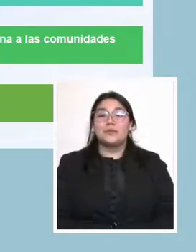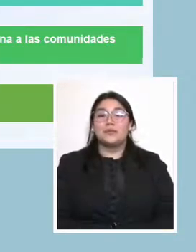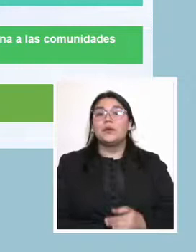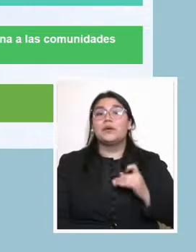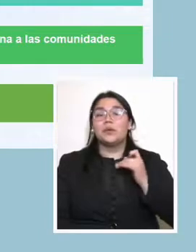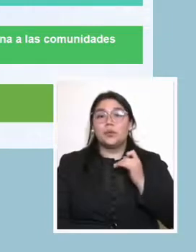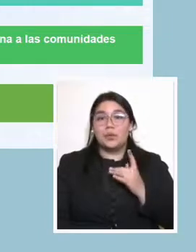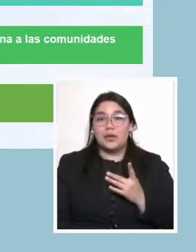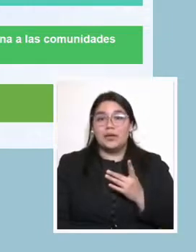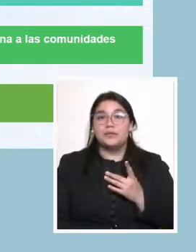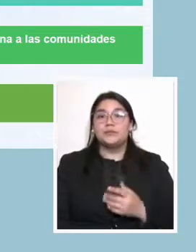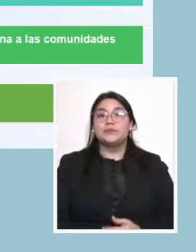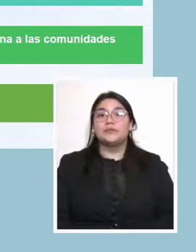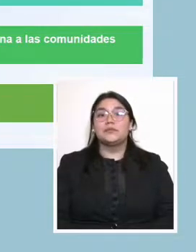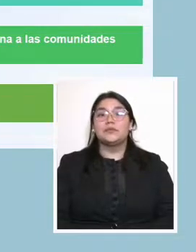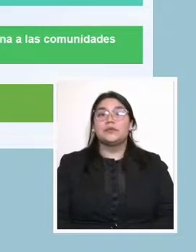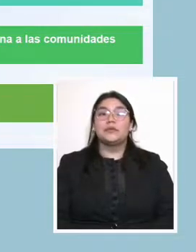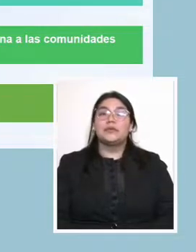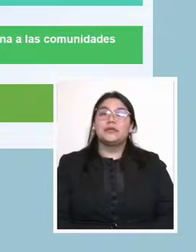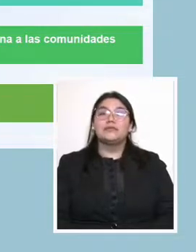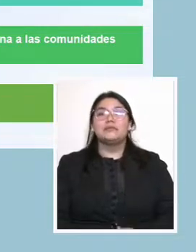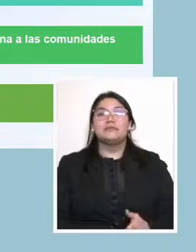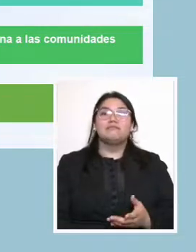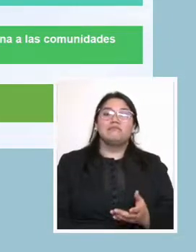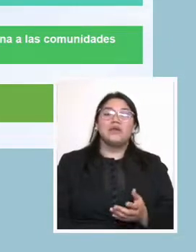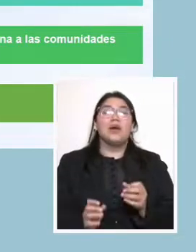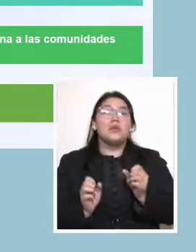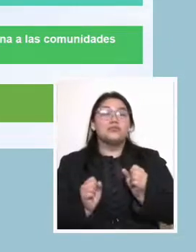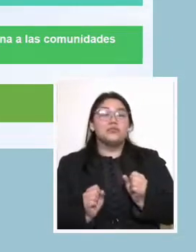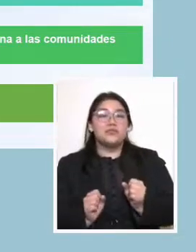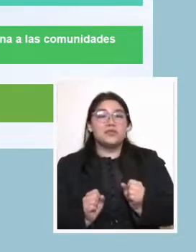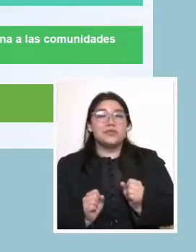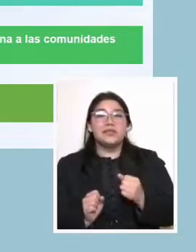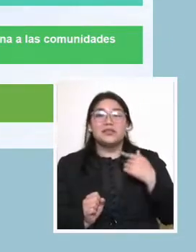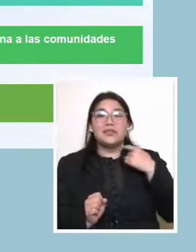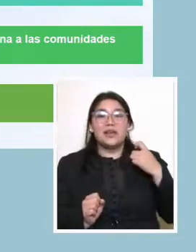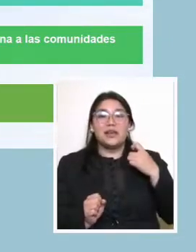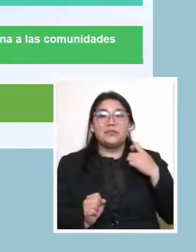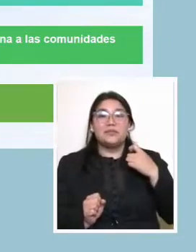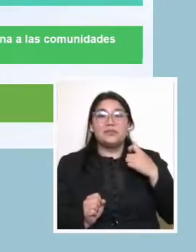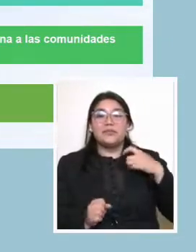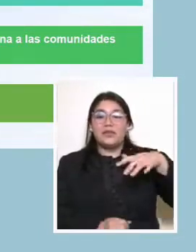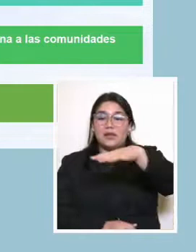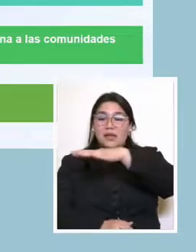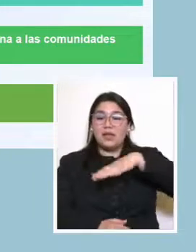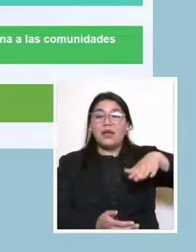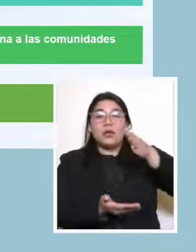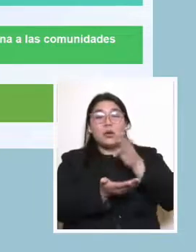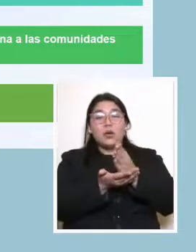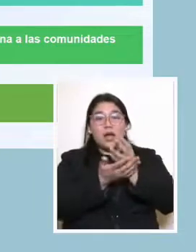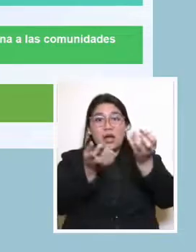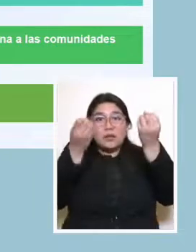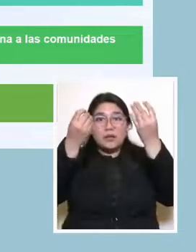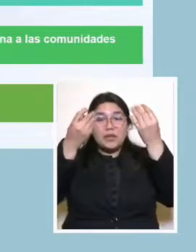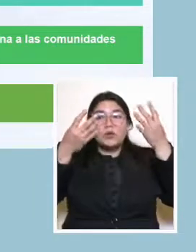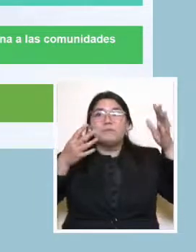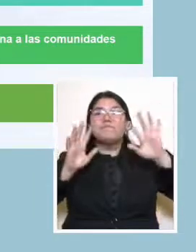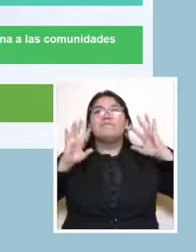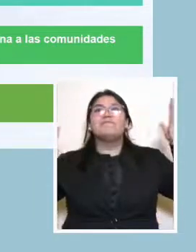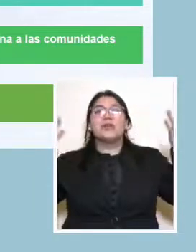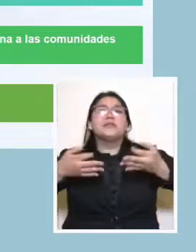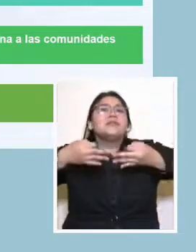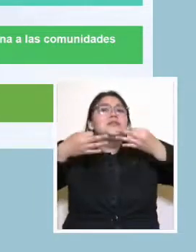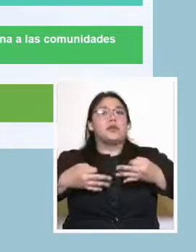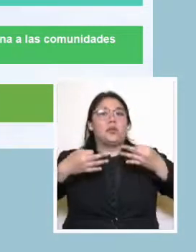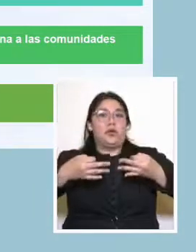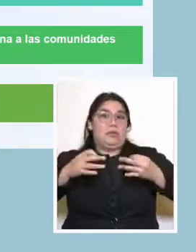instalación, diríamos, ¿no es cierto?, o la posibilidad de tener climas escolares que sean seguros. Esto desde el punto de vista